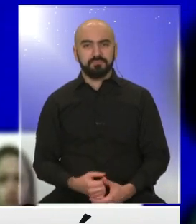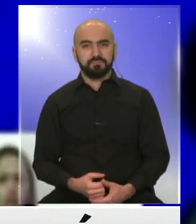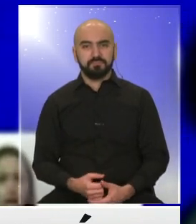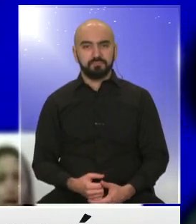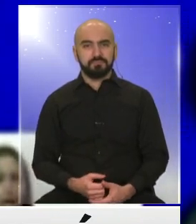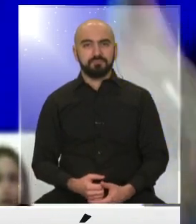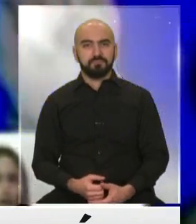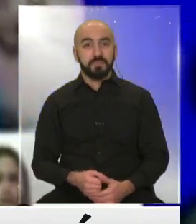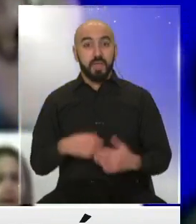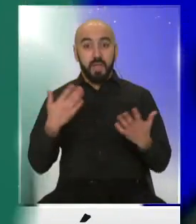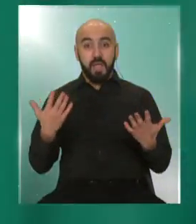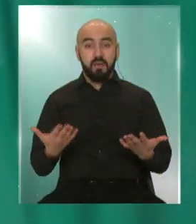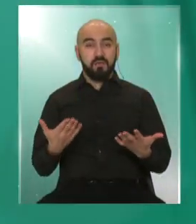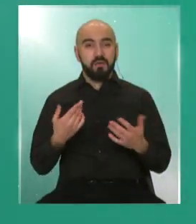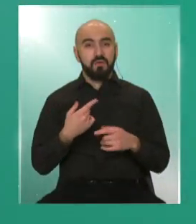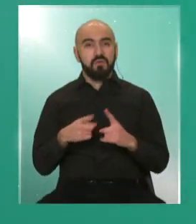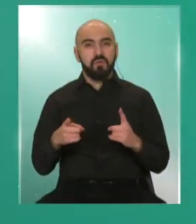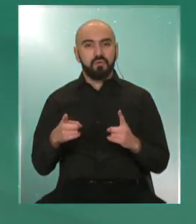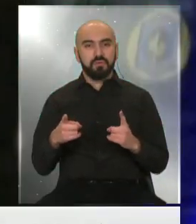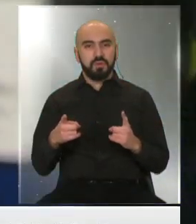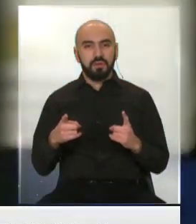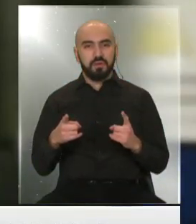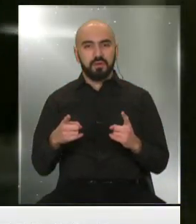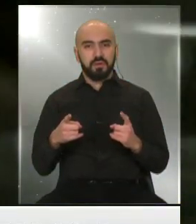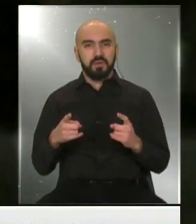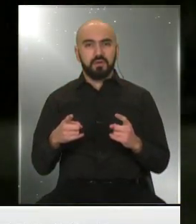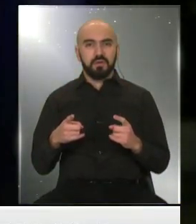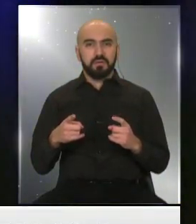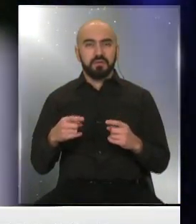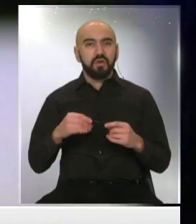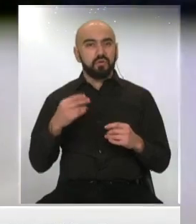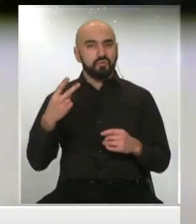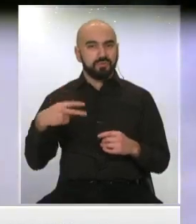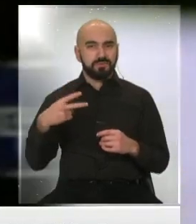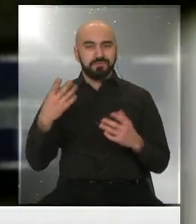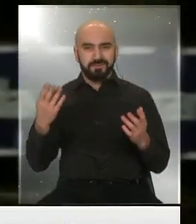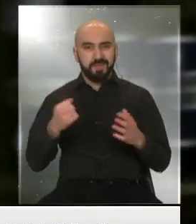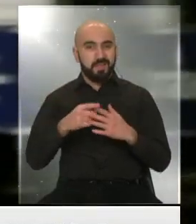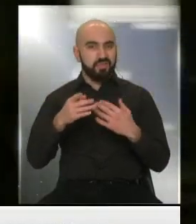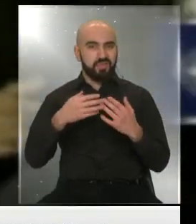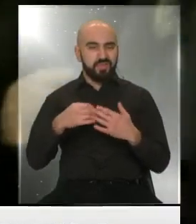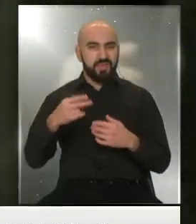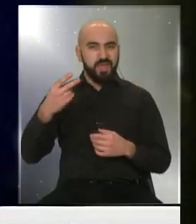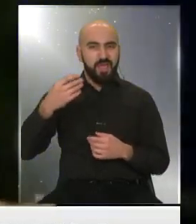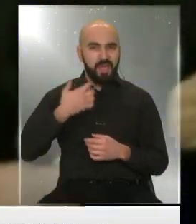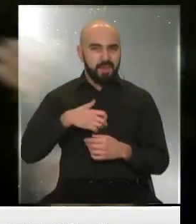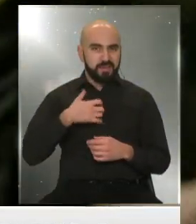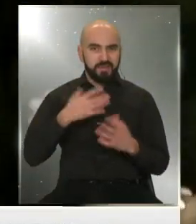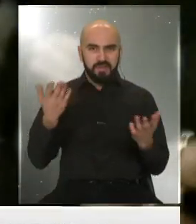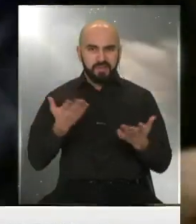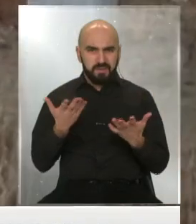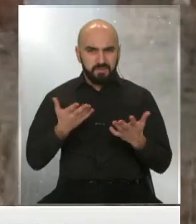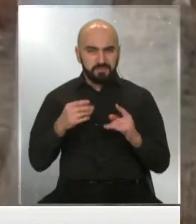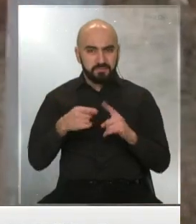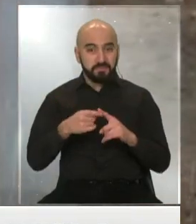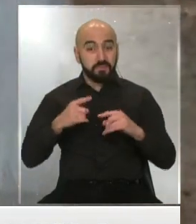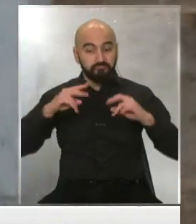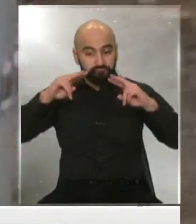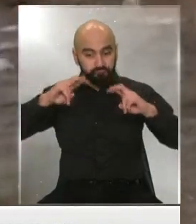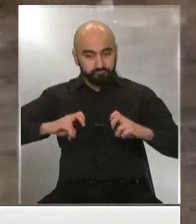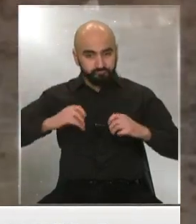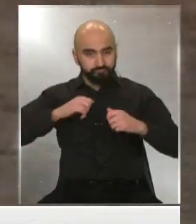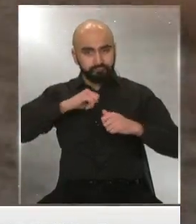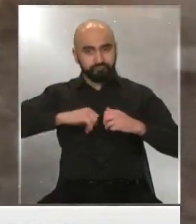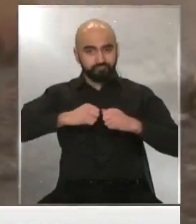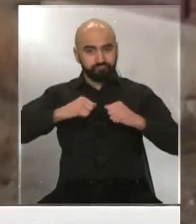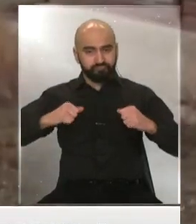Vamos con otra noticia que ha tenido mucha repercusión en Argentina. Se realizó la autopsia al cadáver del exsecretario de